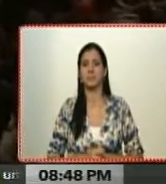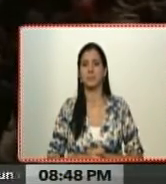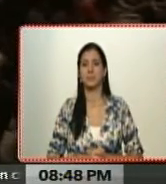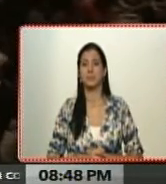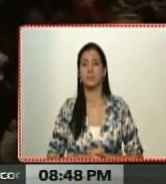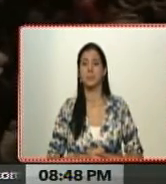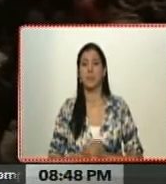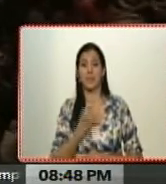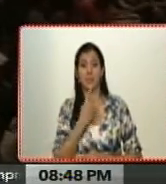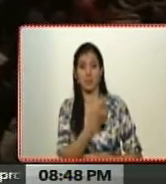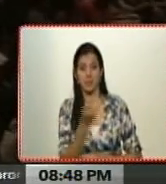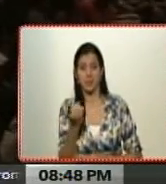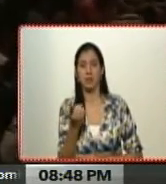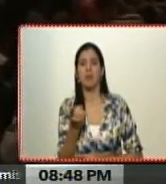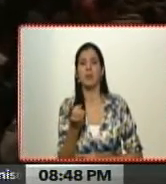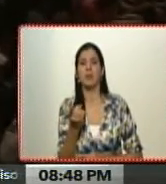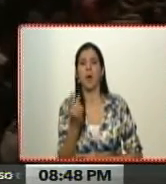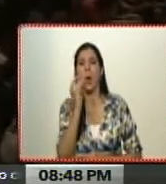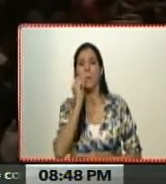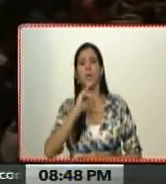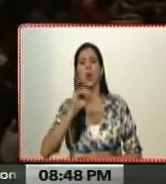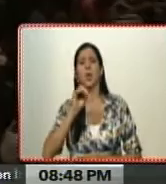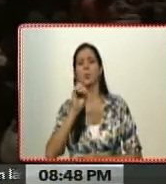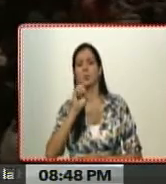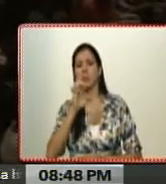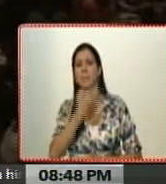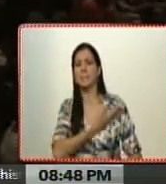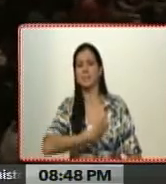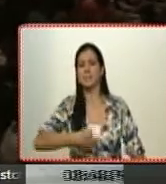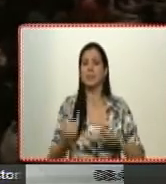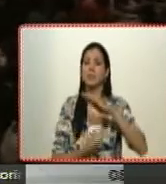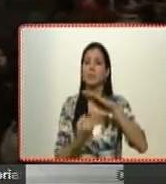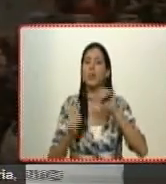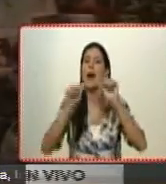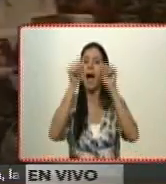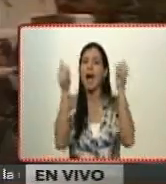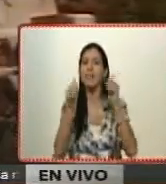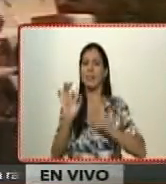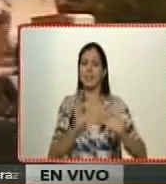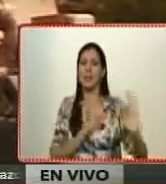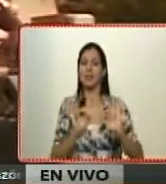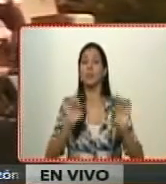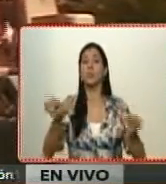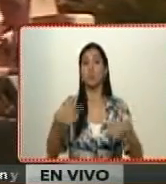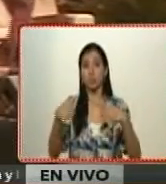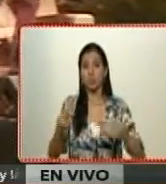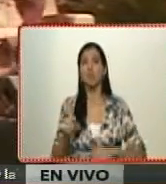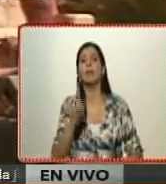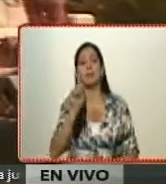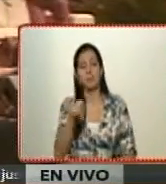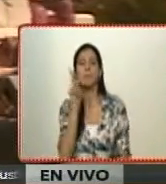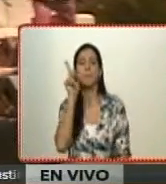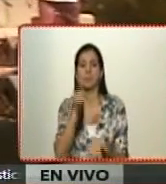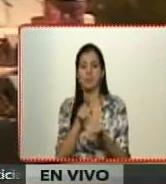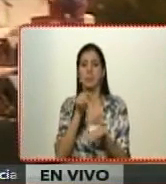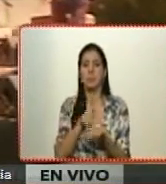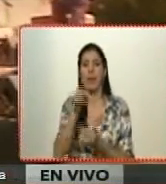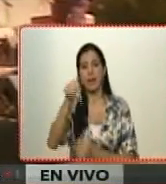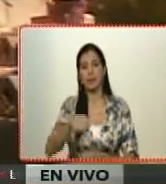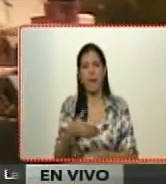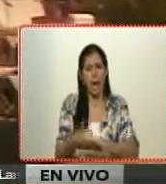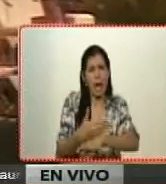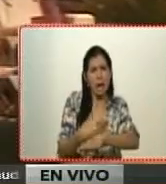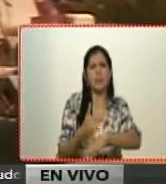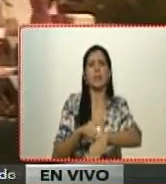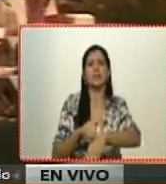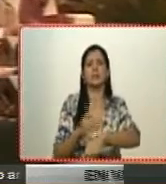a decirles también que José Jesús Gómez, presidente del Instituto de Artes Escénicas Musicales, también estuvo presente aquí más temprano,